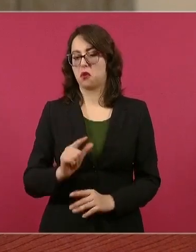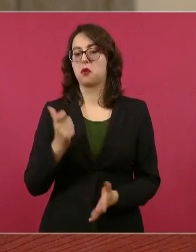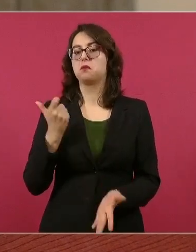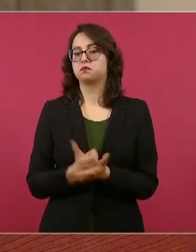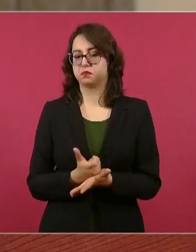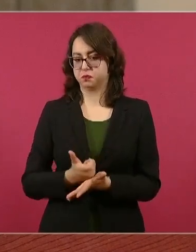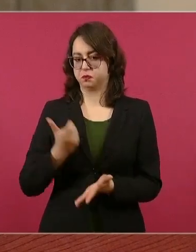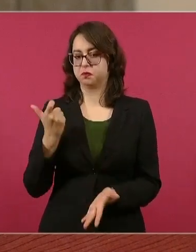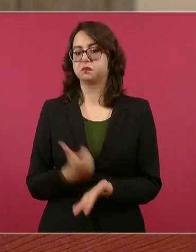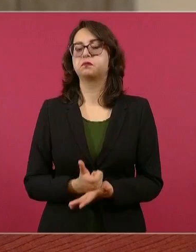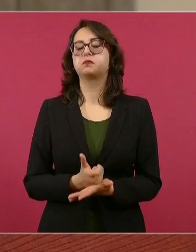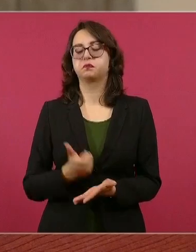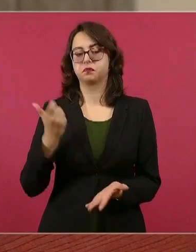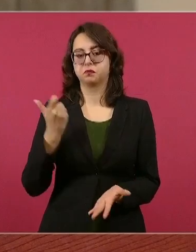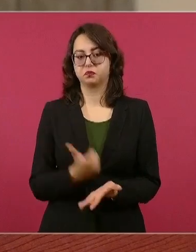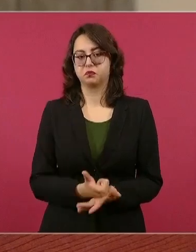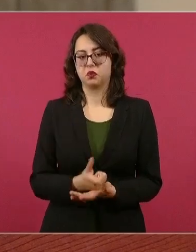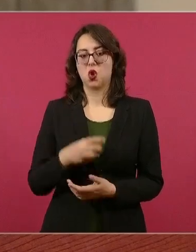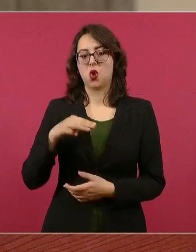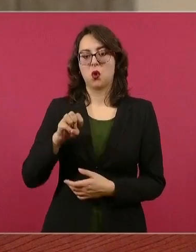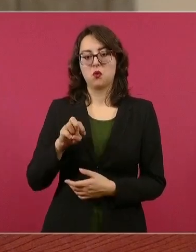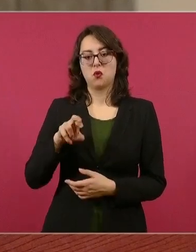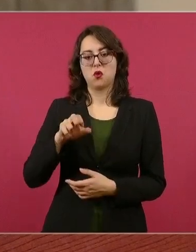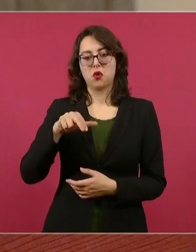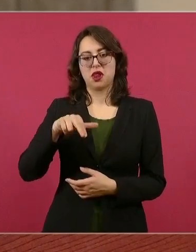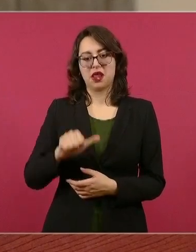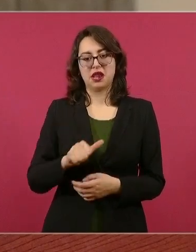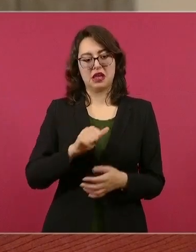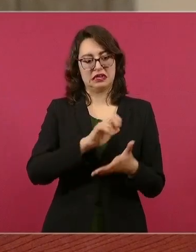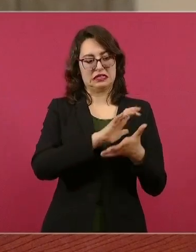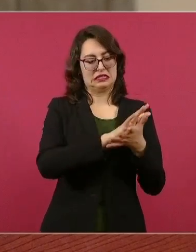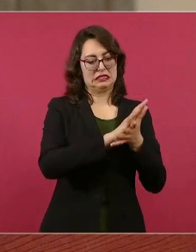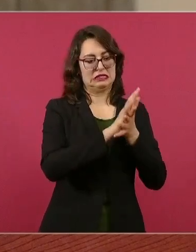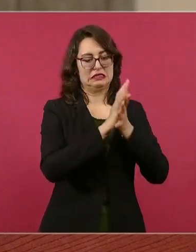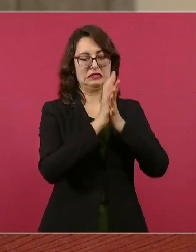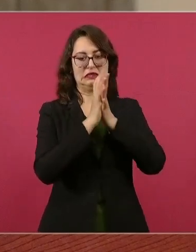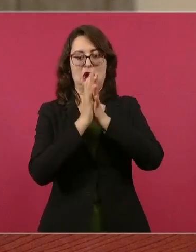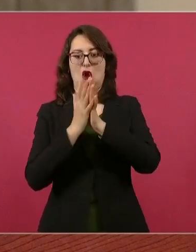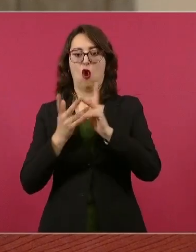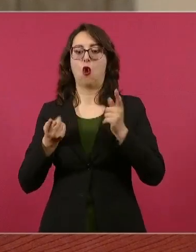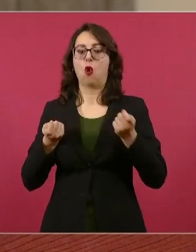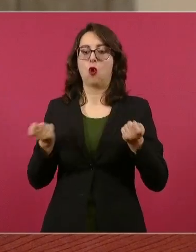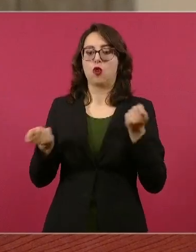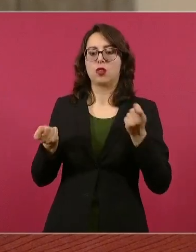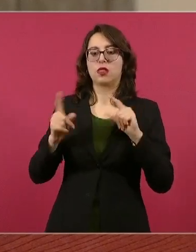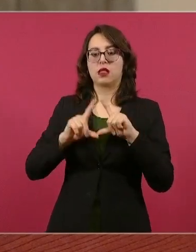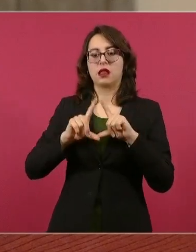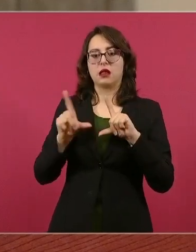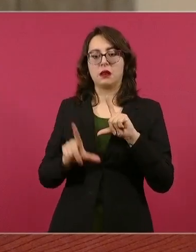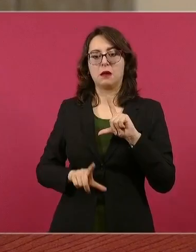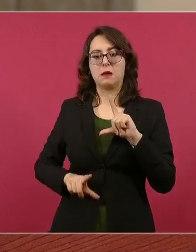Morena se está convirtiendo en el nuevo partido hegemónico y pavimenta el